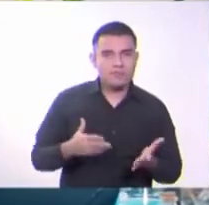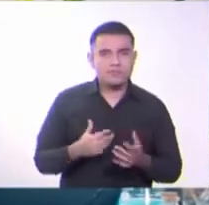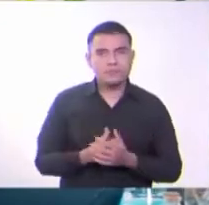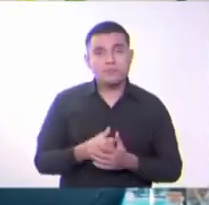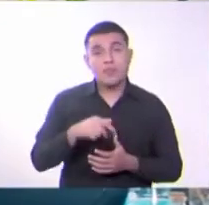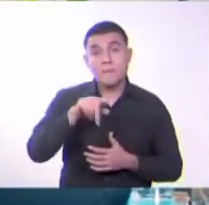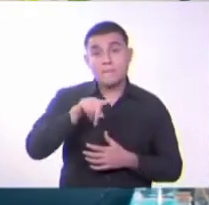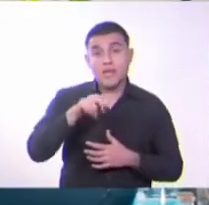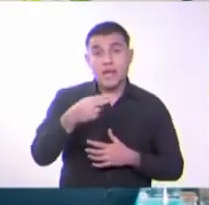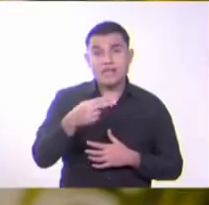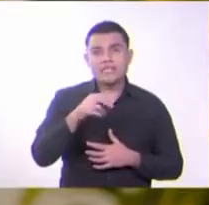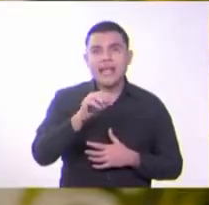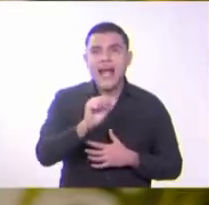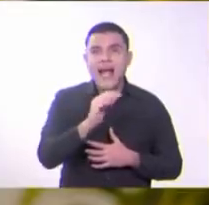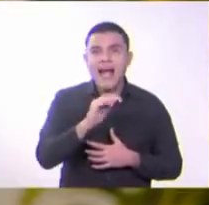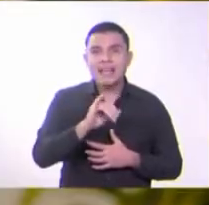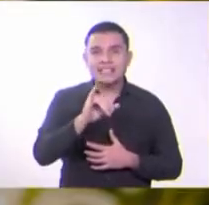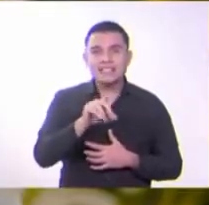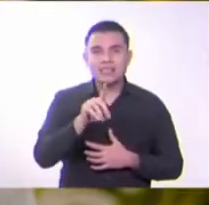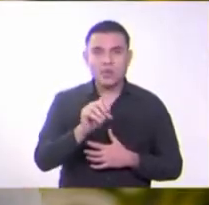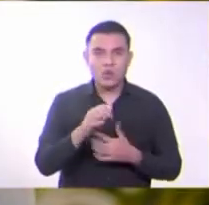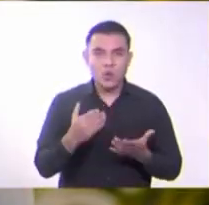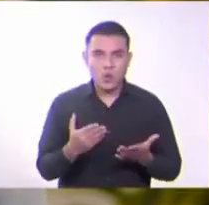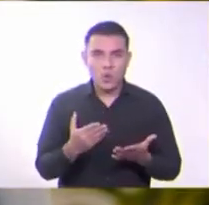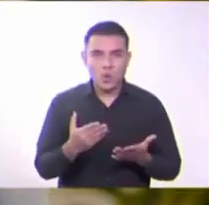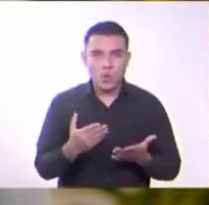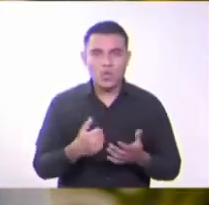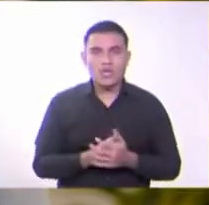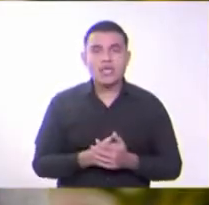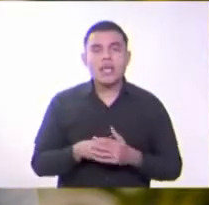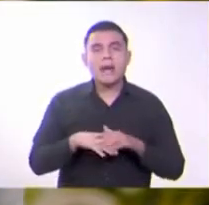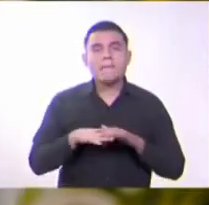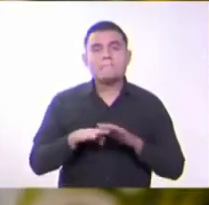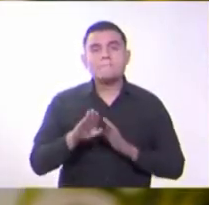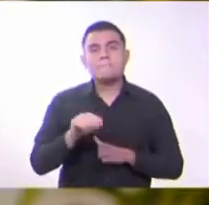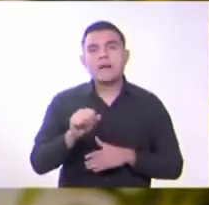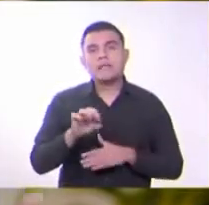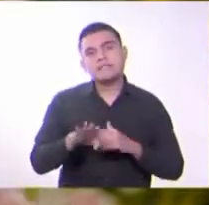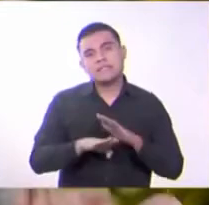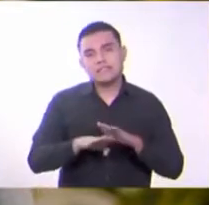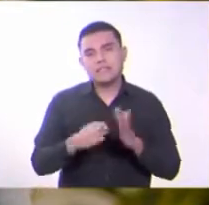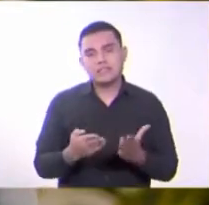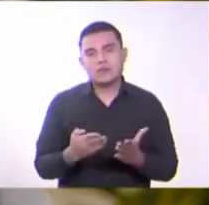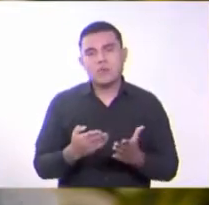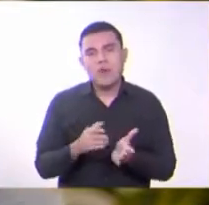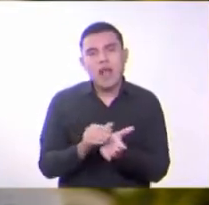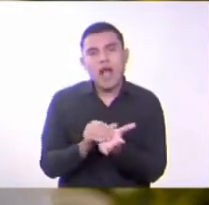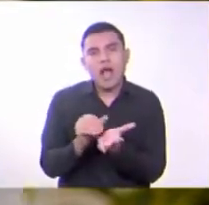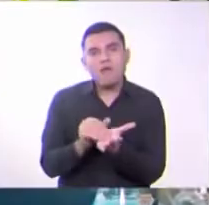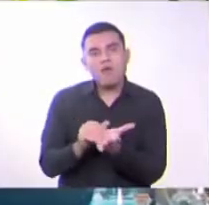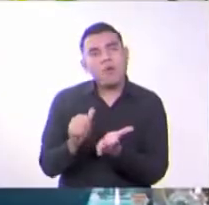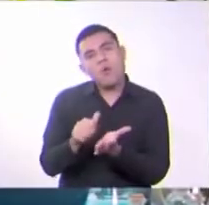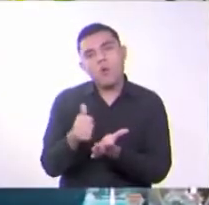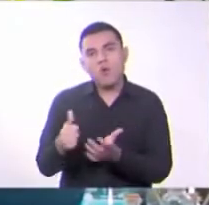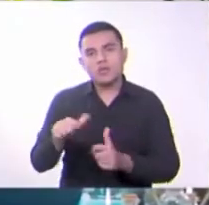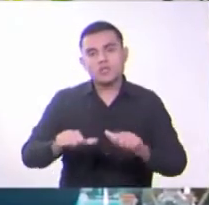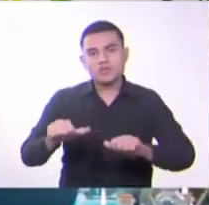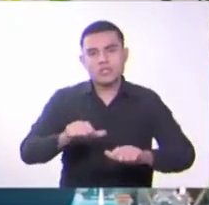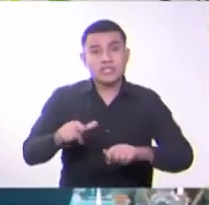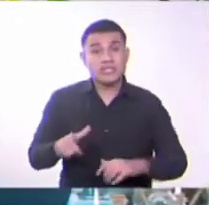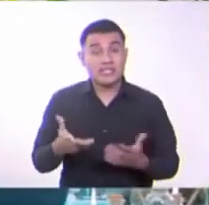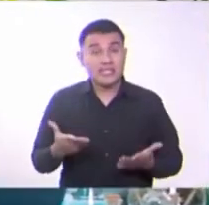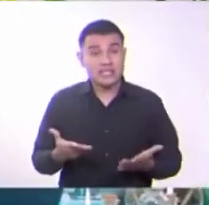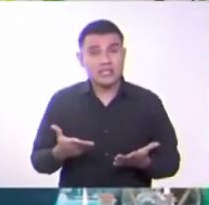pH ácido y las bases como el jabón u otras sustancias tienen un